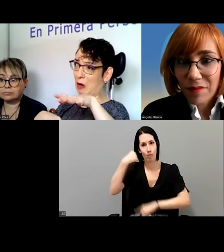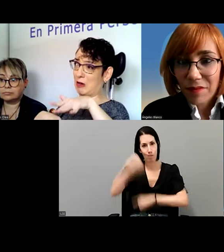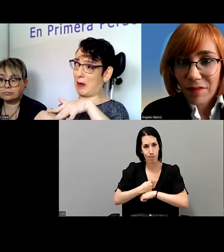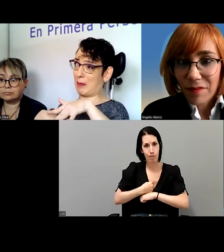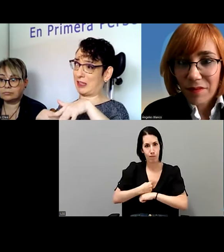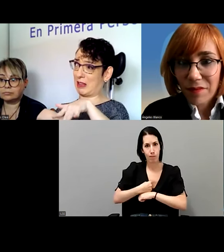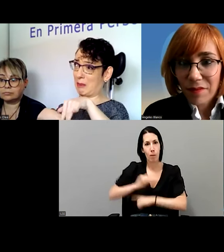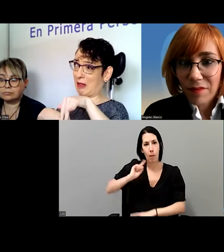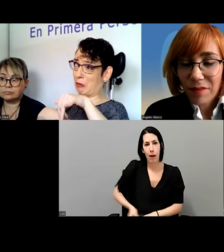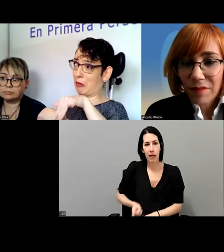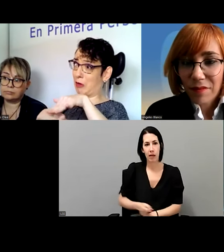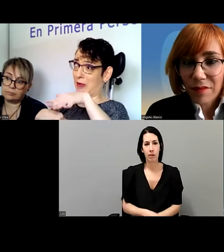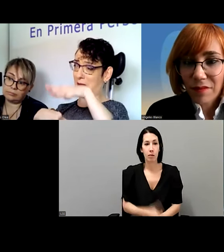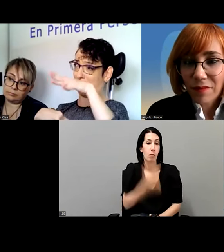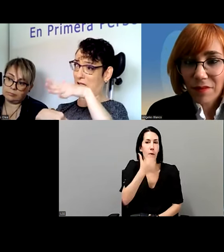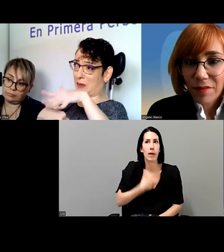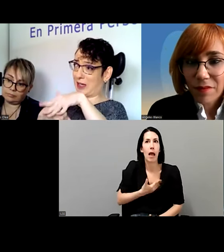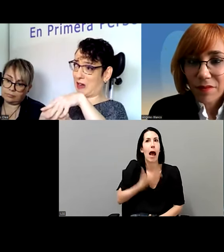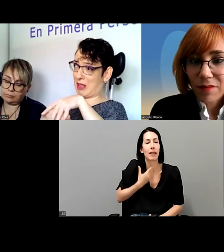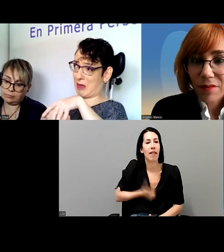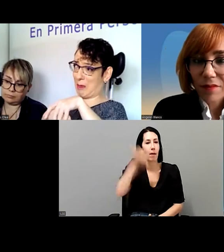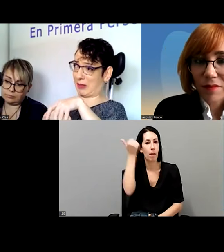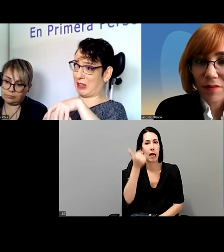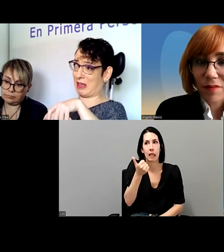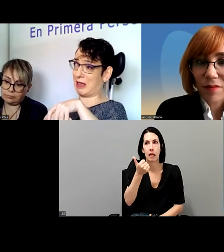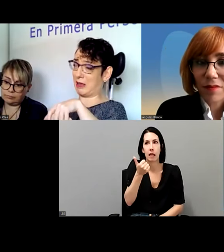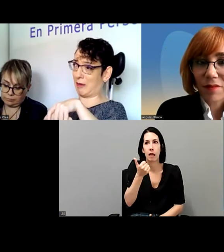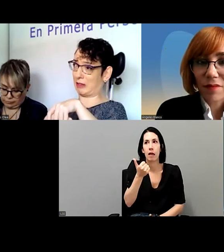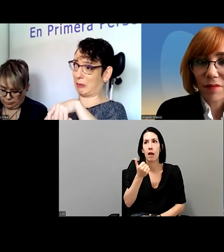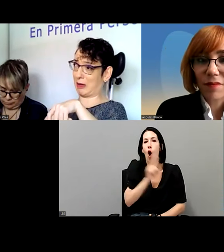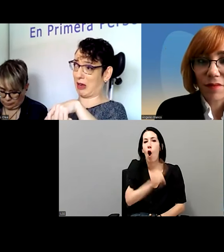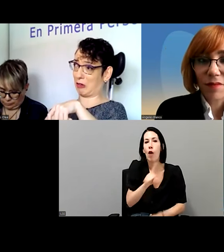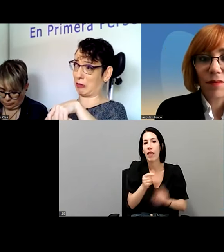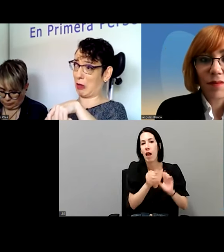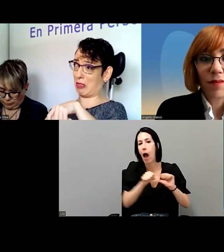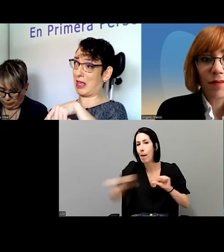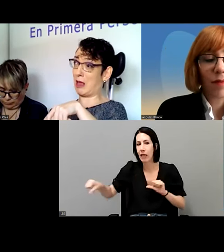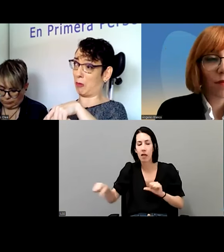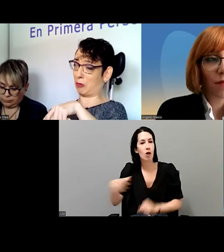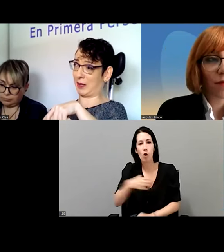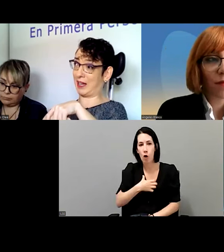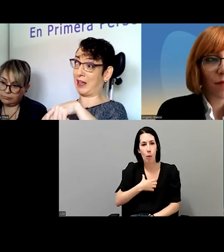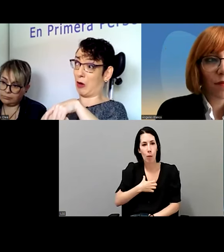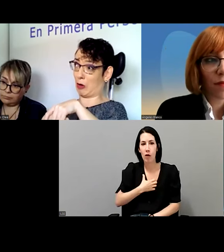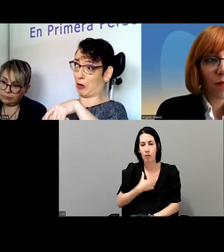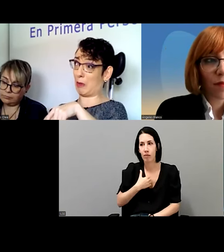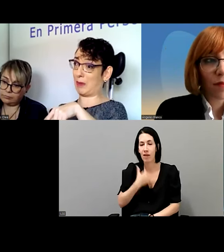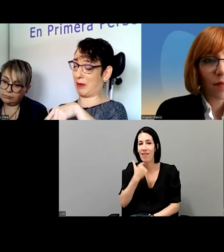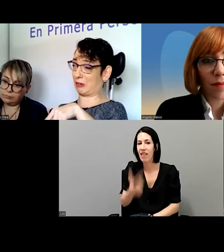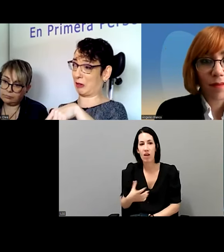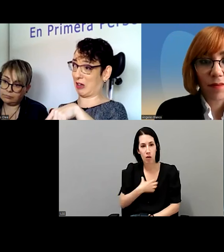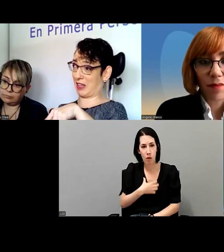Aquí. Si hoy no me apetece más, no me si me apetece, me a las 12.